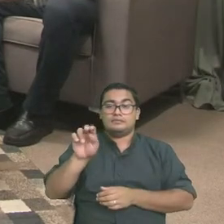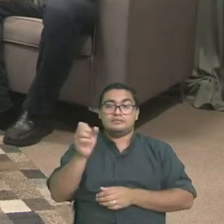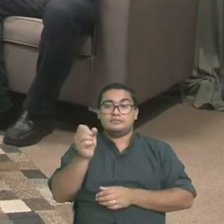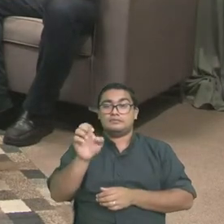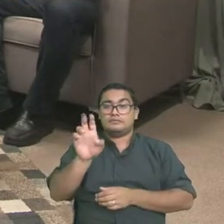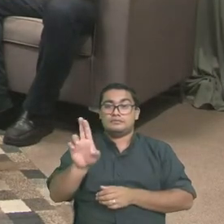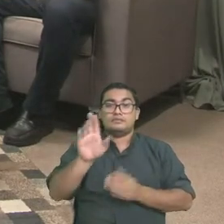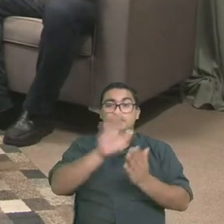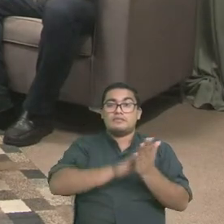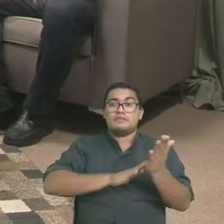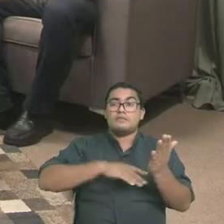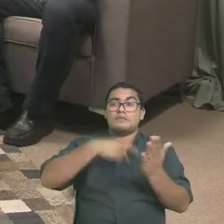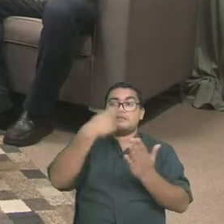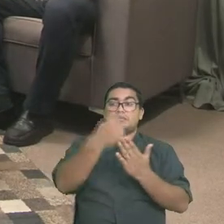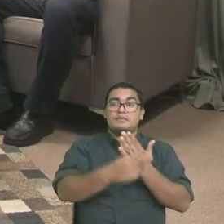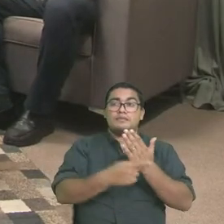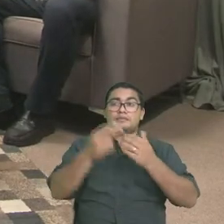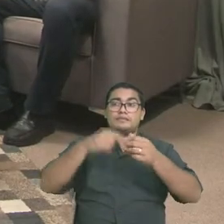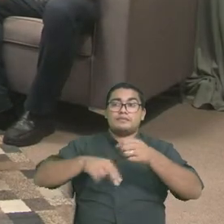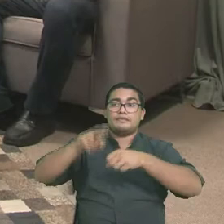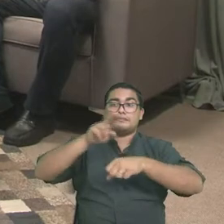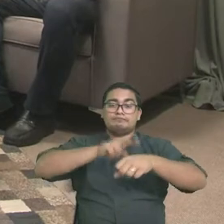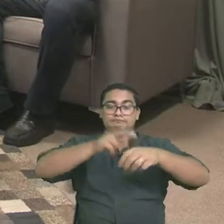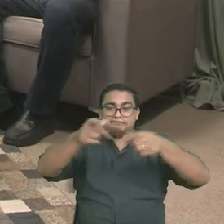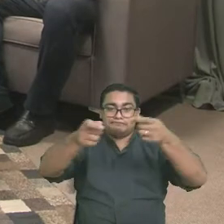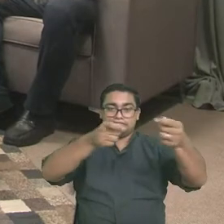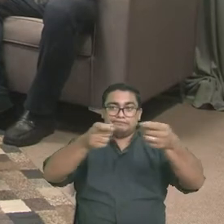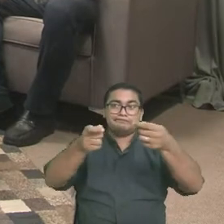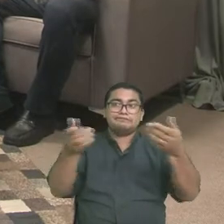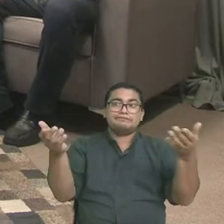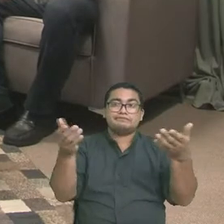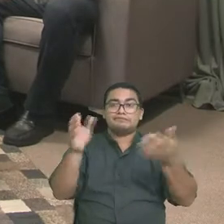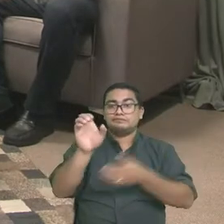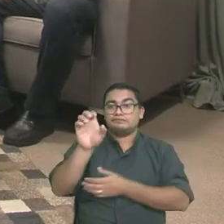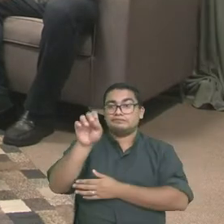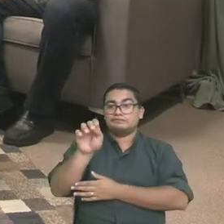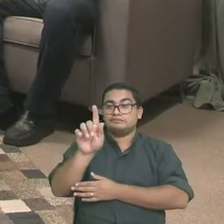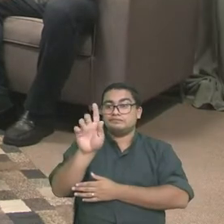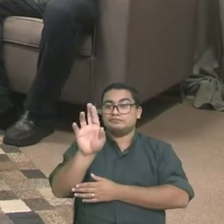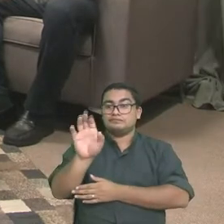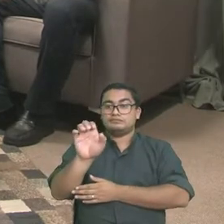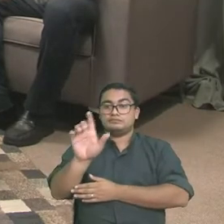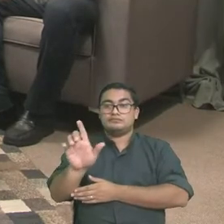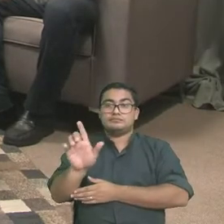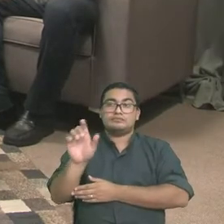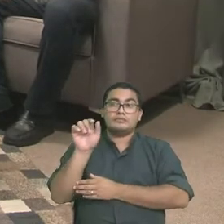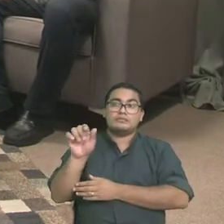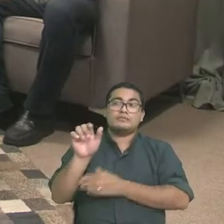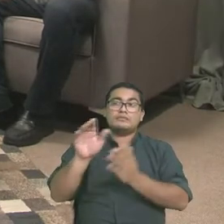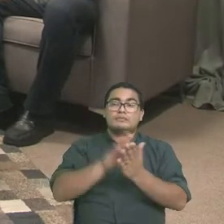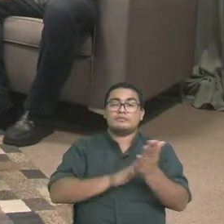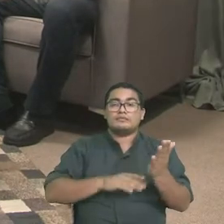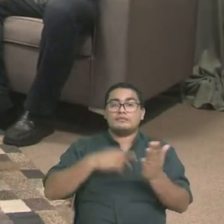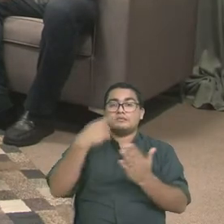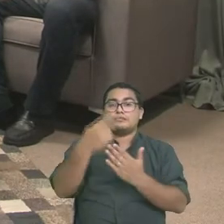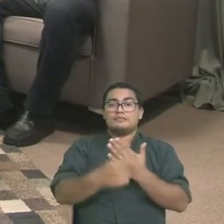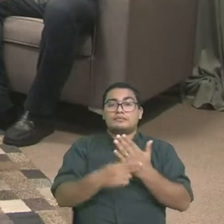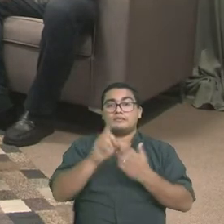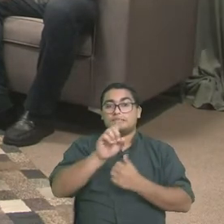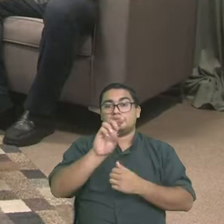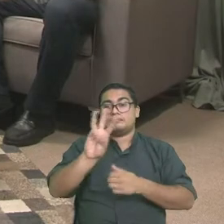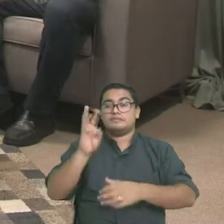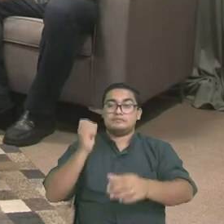Programa Nacional que administra y que rectorea Enatrel, Solo ese programa en los últimos 13